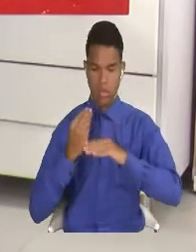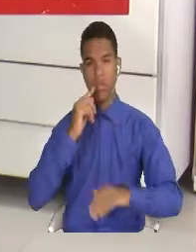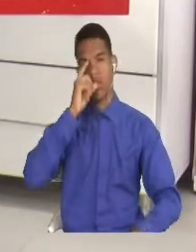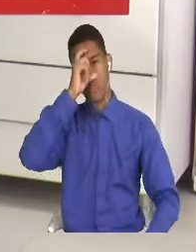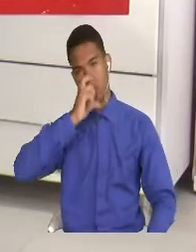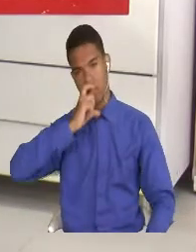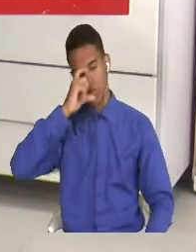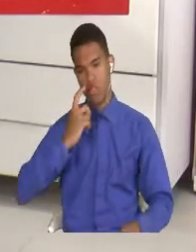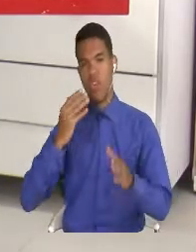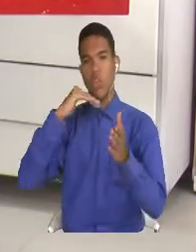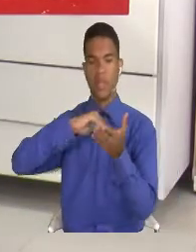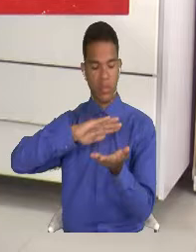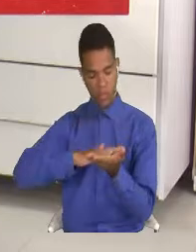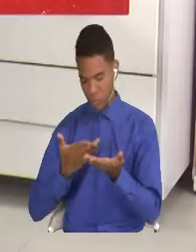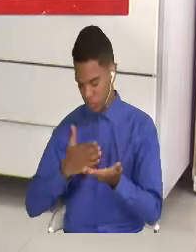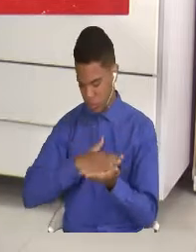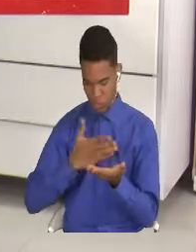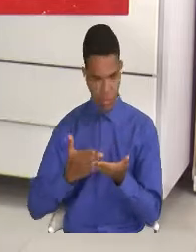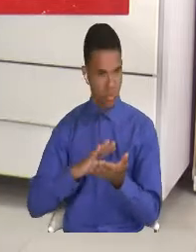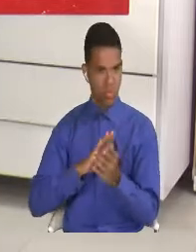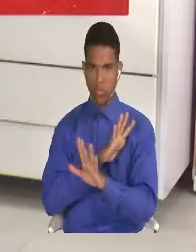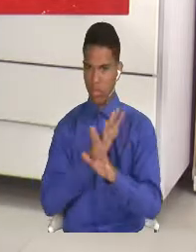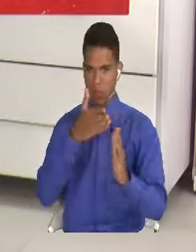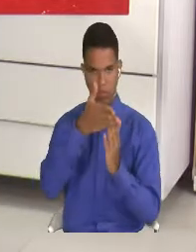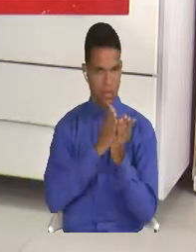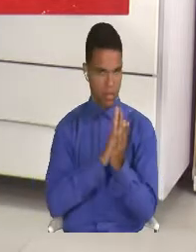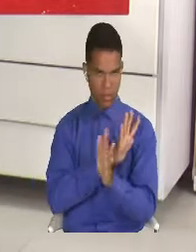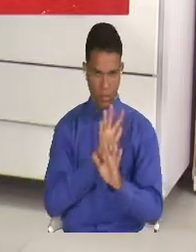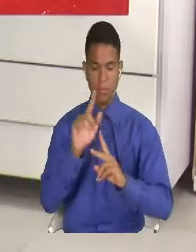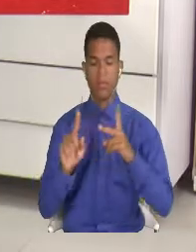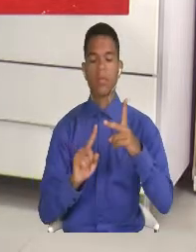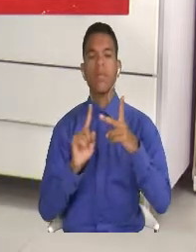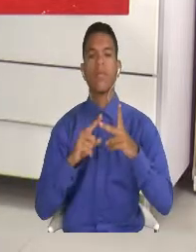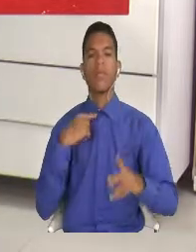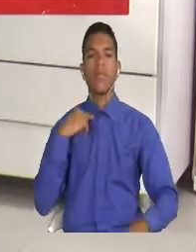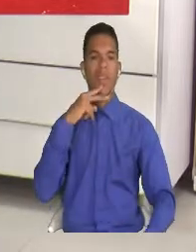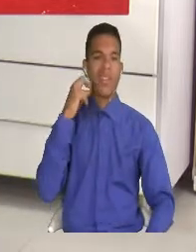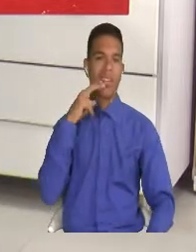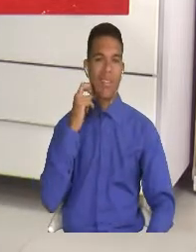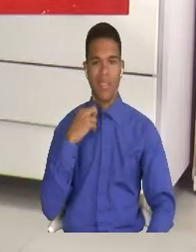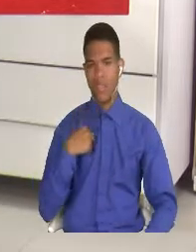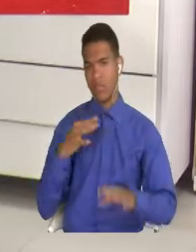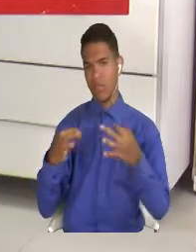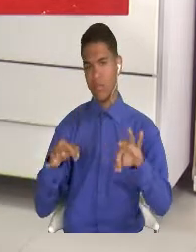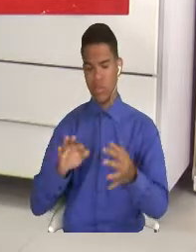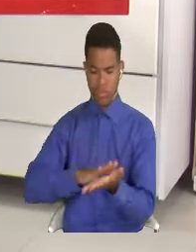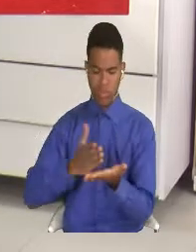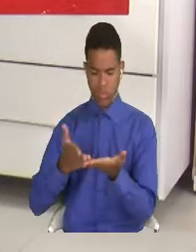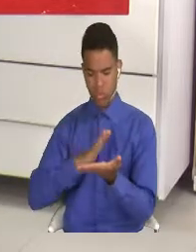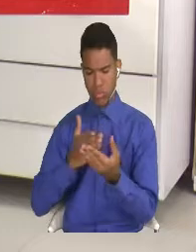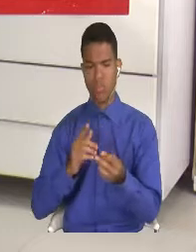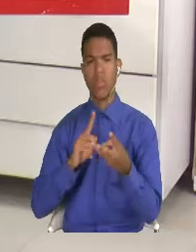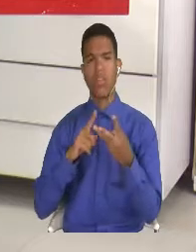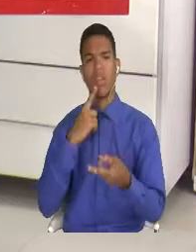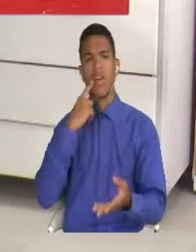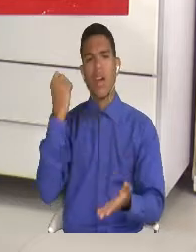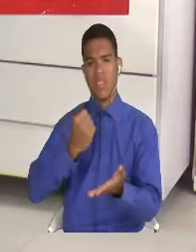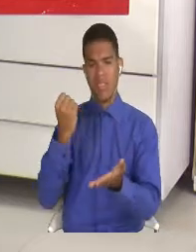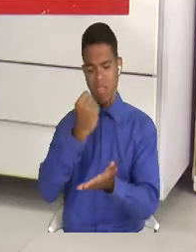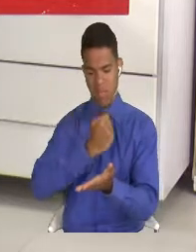llevamos nuevamente a freír. Listo nuestro plátano. Nuestro plátano. Nuestro lomo simplemente fue a la parrilla. Y luego nuestra salsa, que fue nuestra salsa de